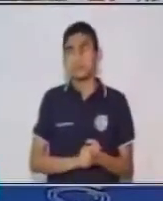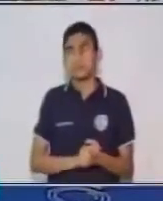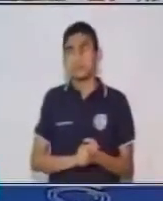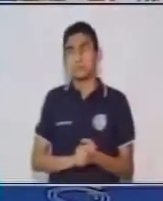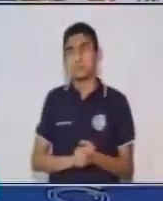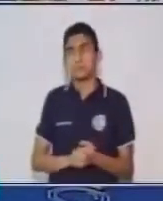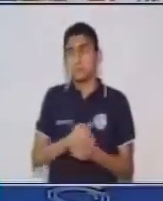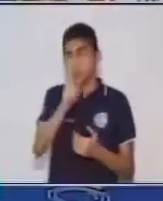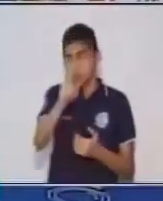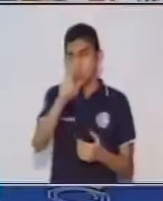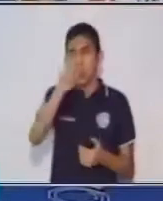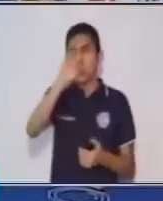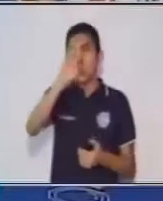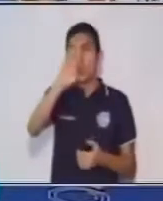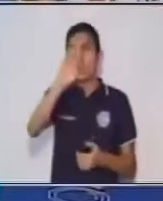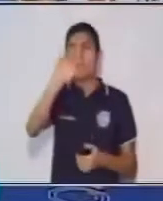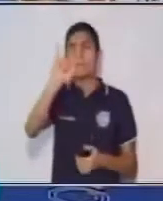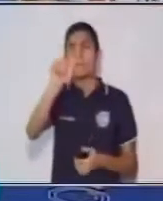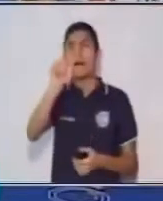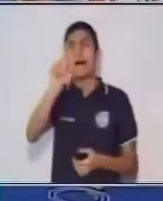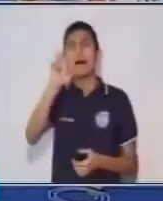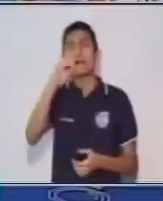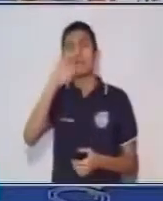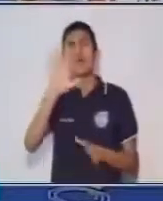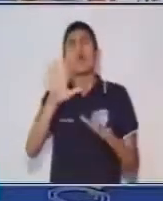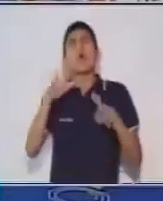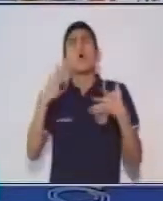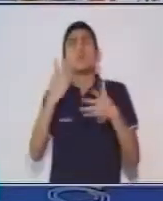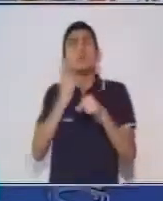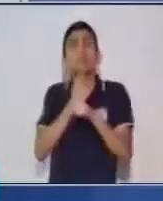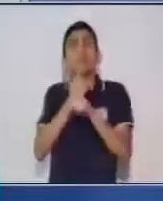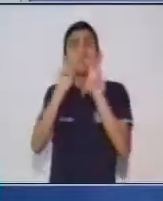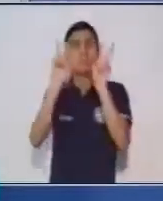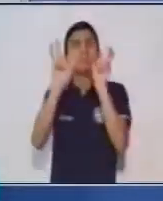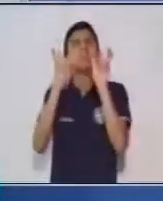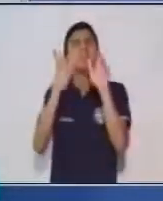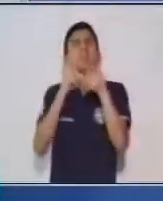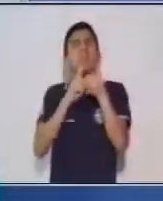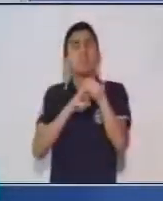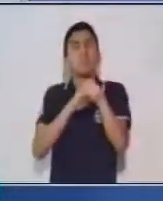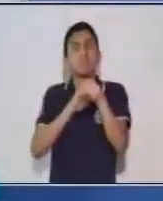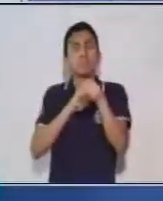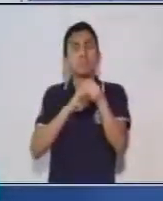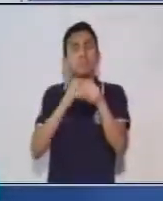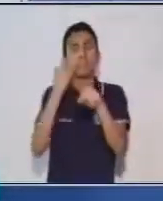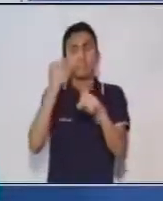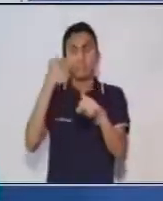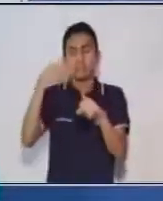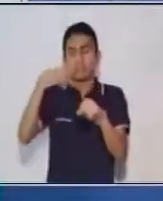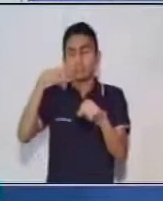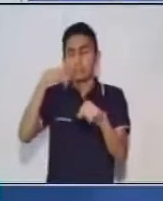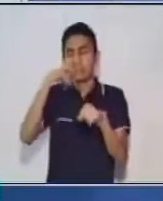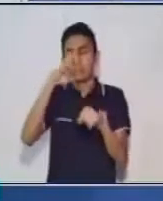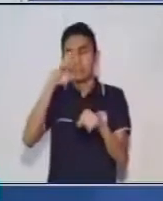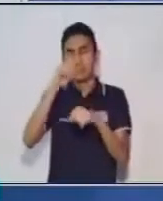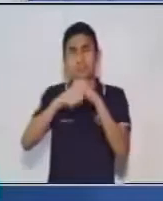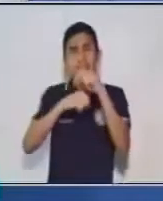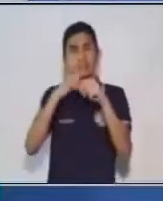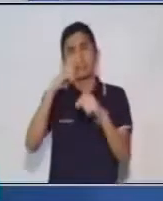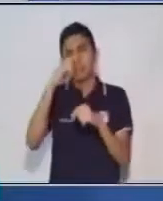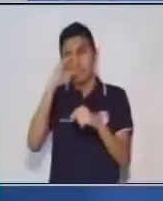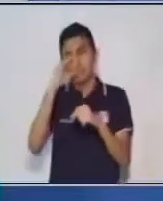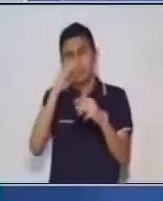Que ya finalizó. Ahora, ¿cómo lo conjugaríamos en el pretérito imperfecto de la tercera persona